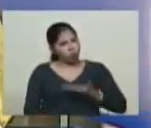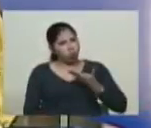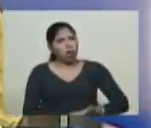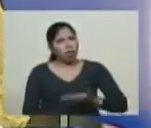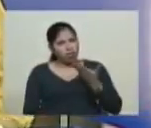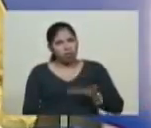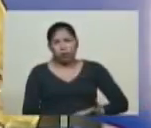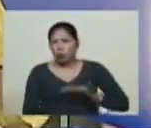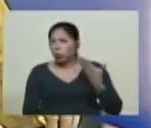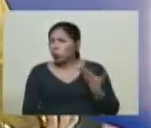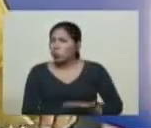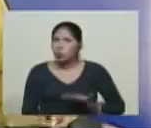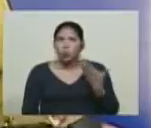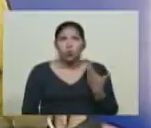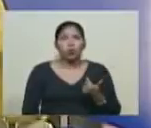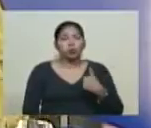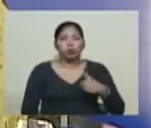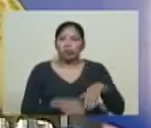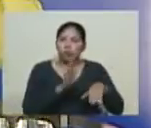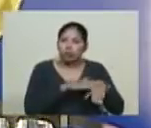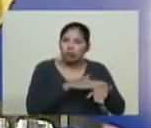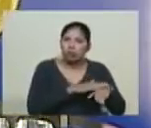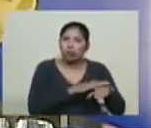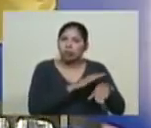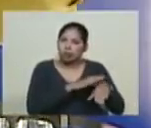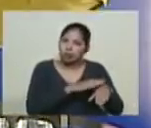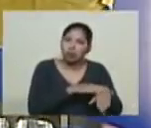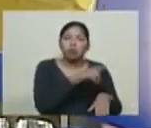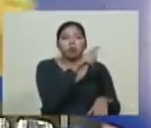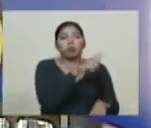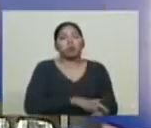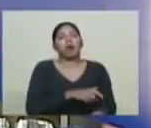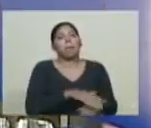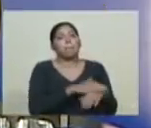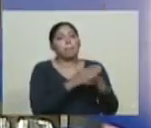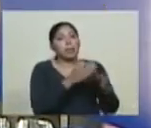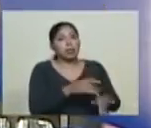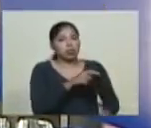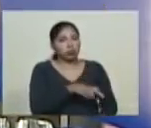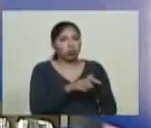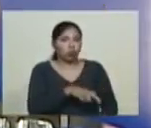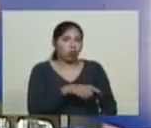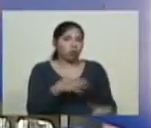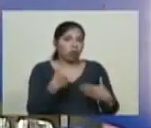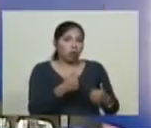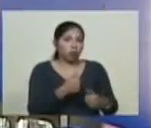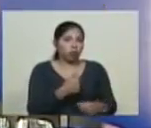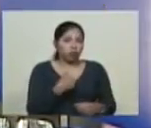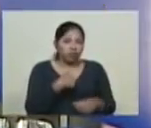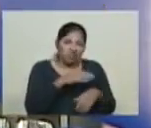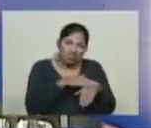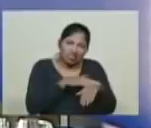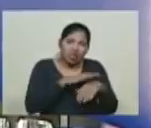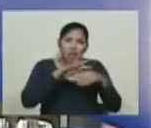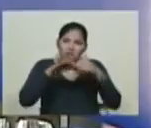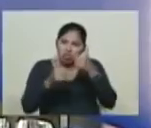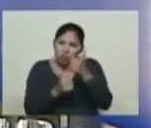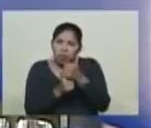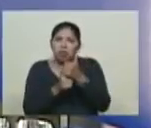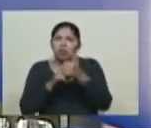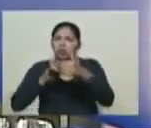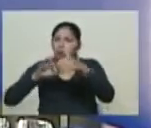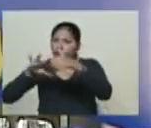insistido a nuestro ministro de Salud, doctor Luis López, a todos los equipos de salud a nivel nacional, viceministros,